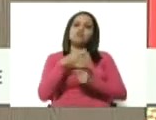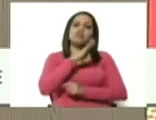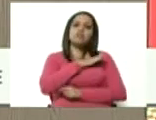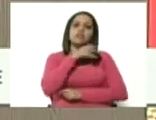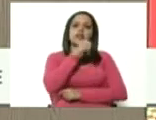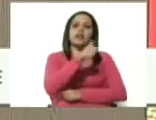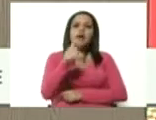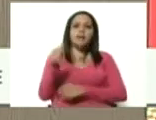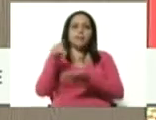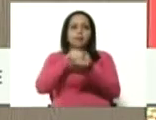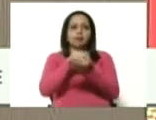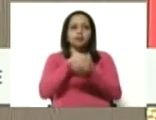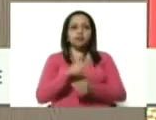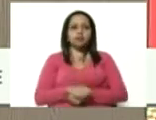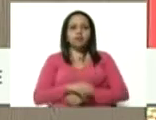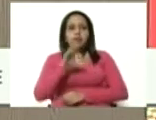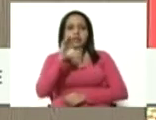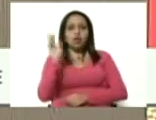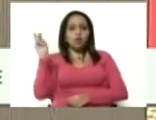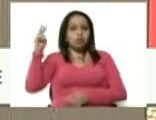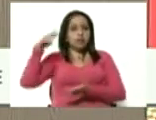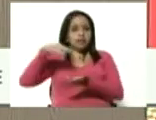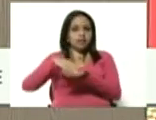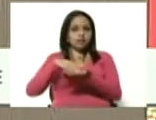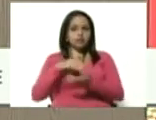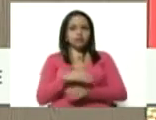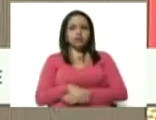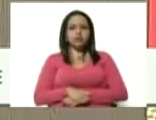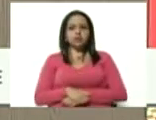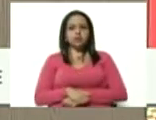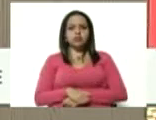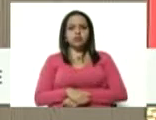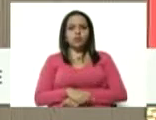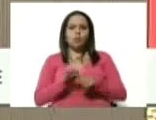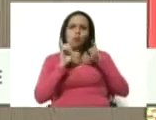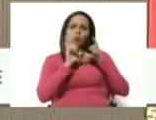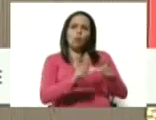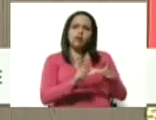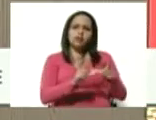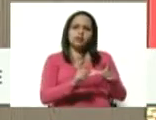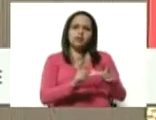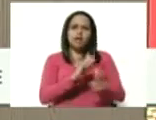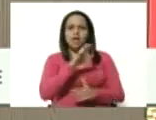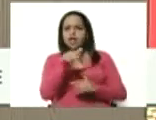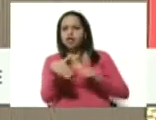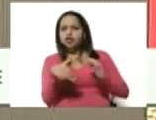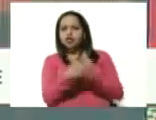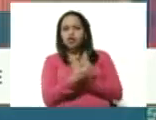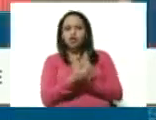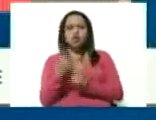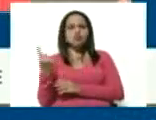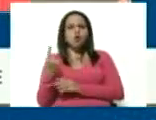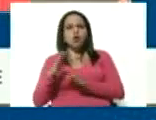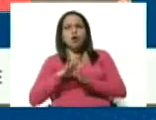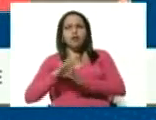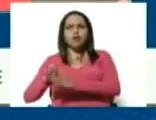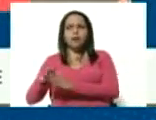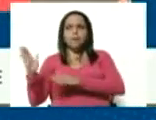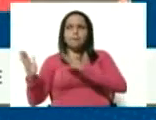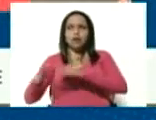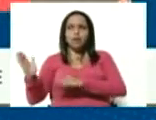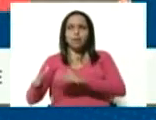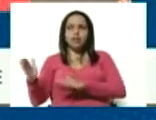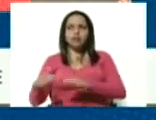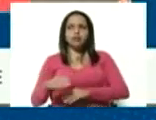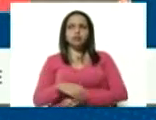parroquias. En el estado Miranda, cuarentena radical en todos los ejes, excepto en el eje de